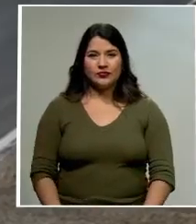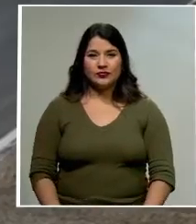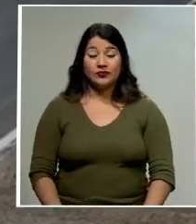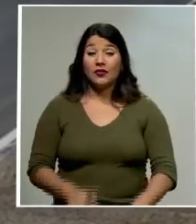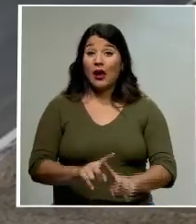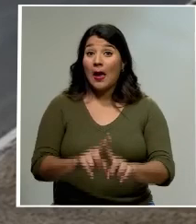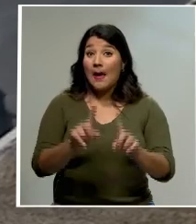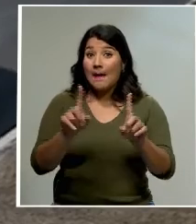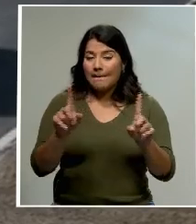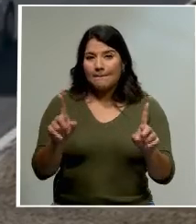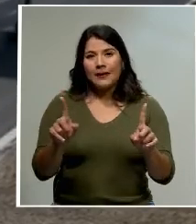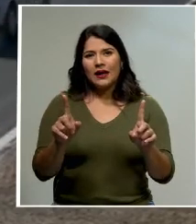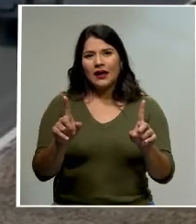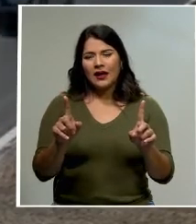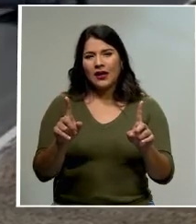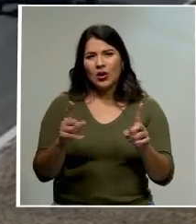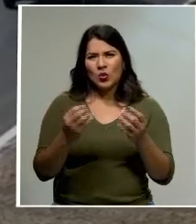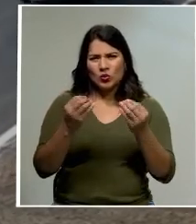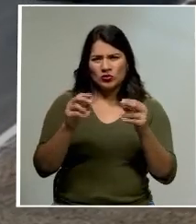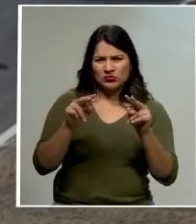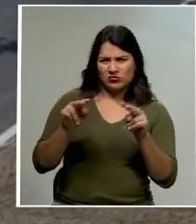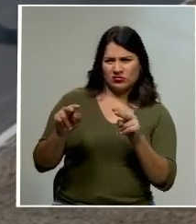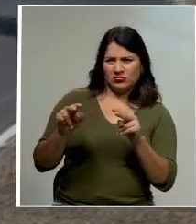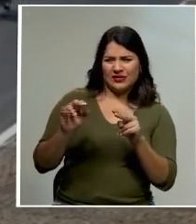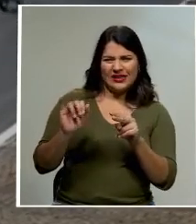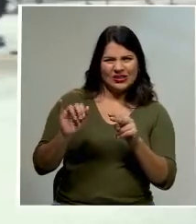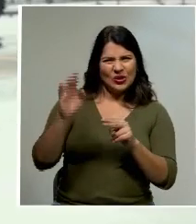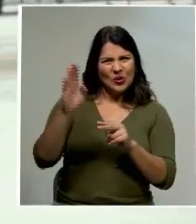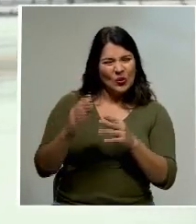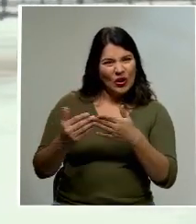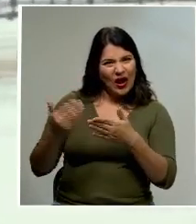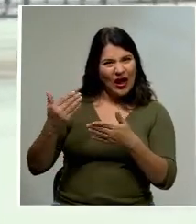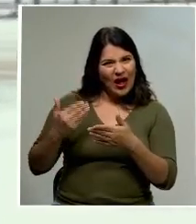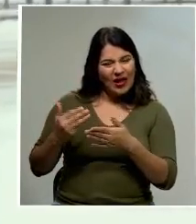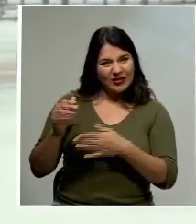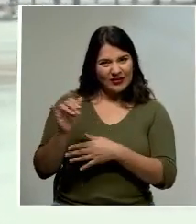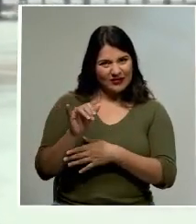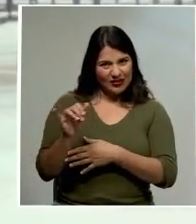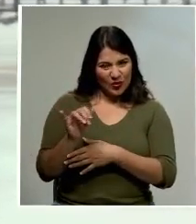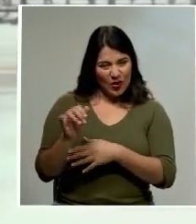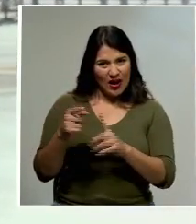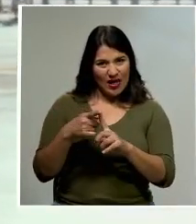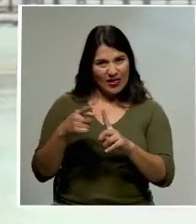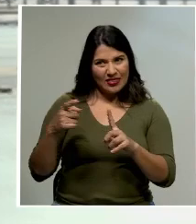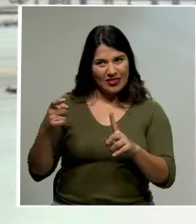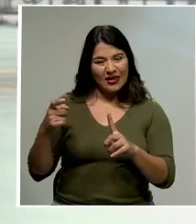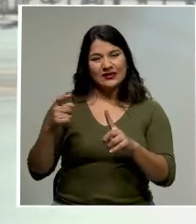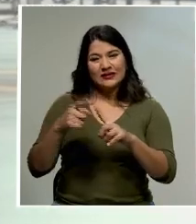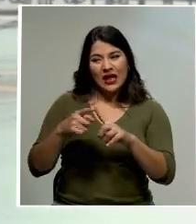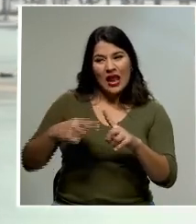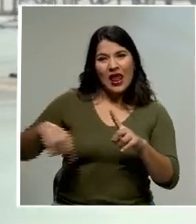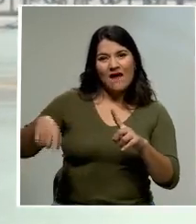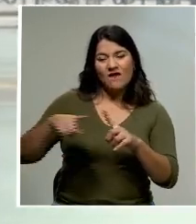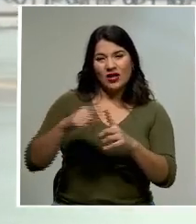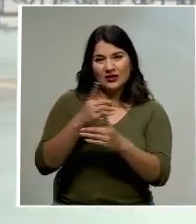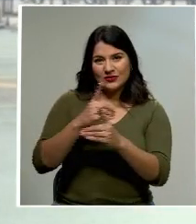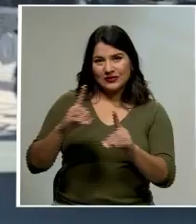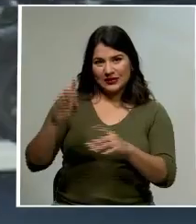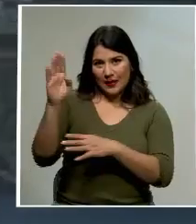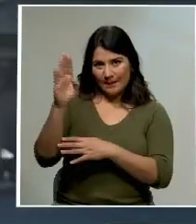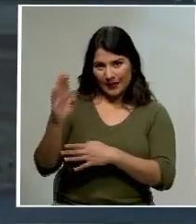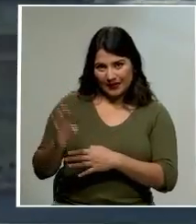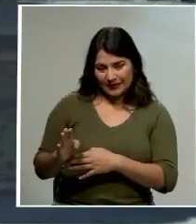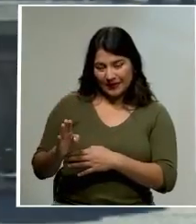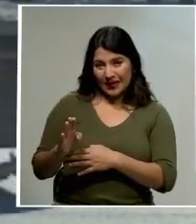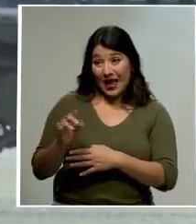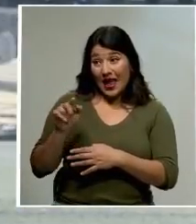Pero fue apuntado por observadores como algo sin precedentes desde la vuelta a la democracia en Brasil y como un gesto de fuerza de Bolsonaro, cada